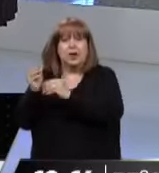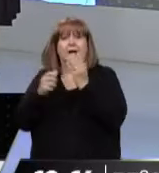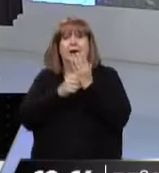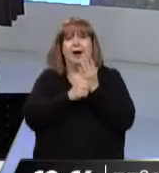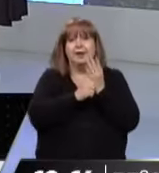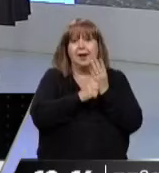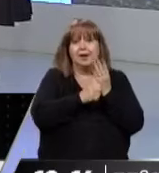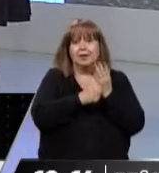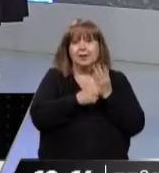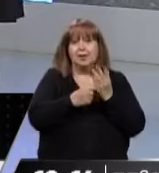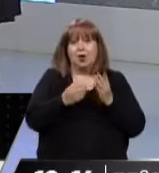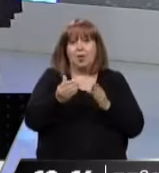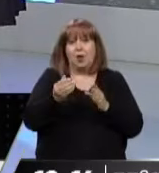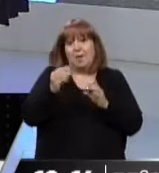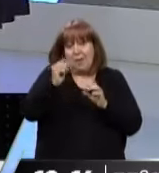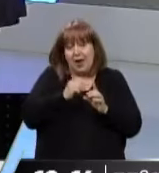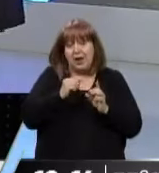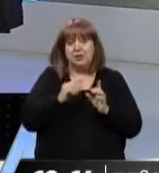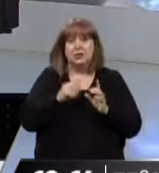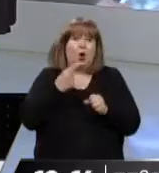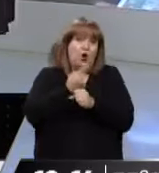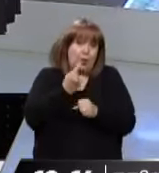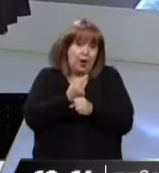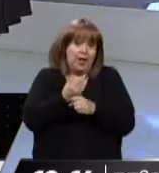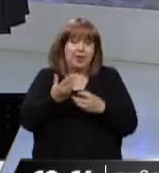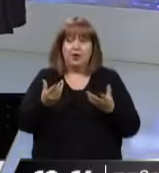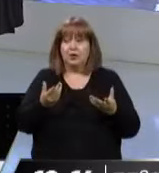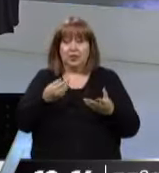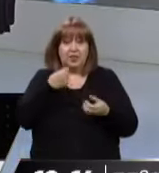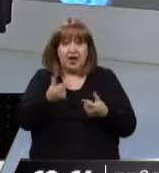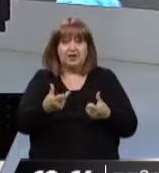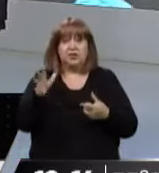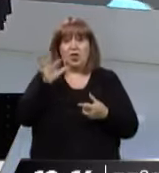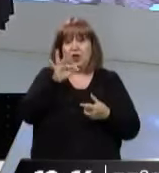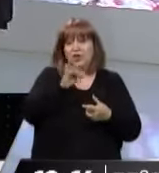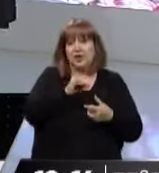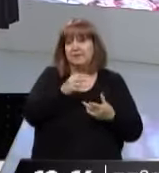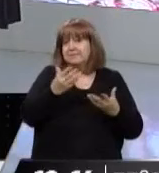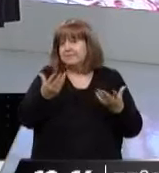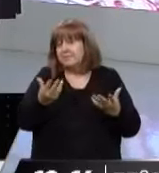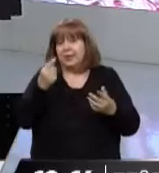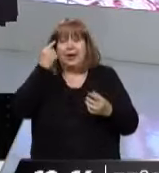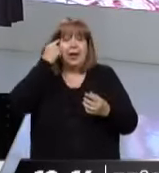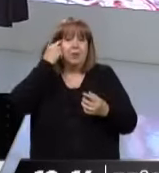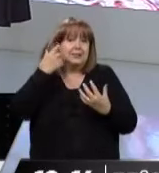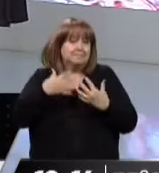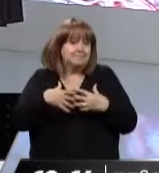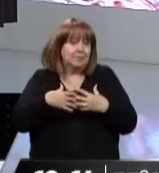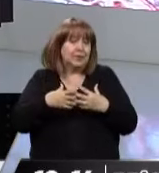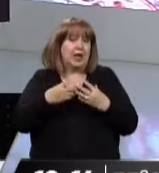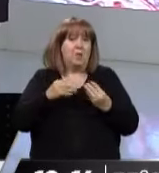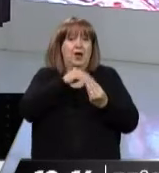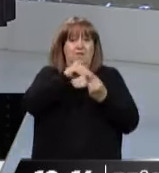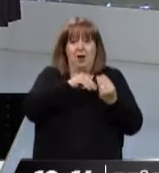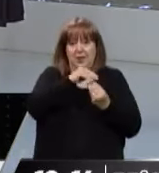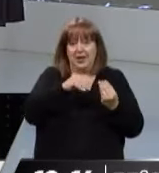pero aquellos que sí, entonces, o porque es la única alternativa por ahí más económica que tenían, bueno, hay que ir pensando en todo esto porque no repercute lo mismo en los